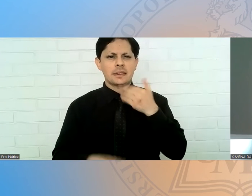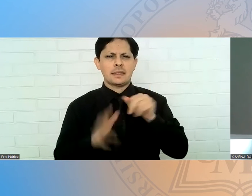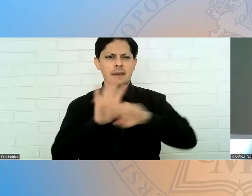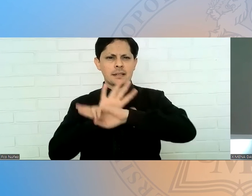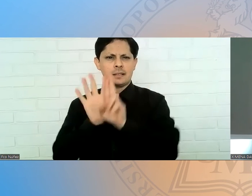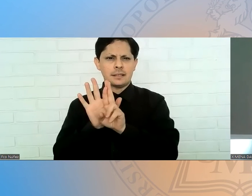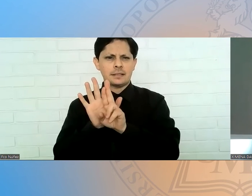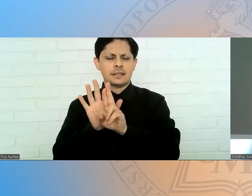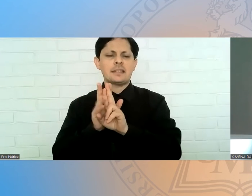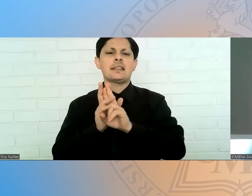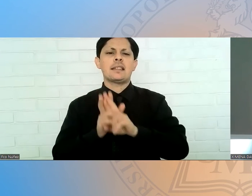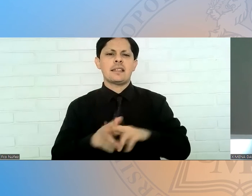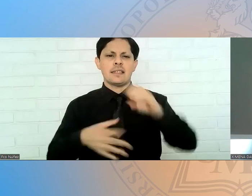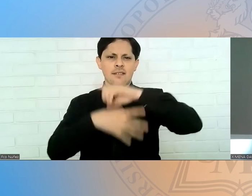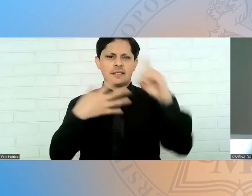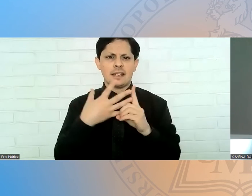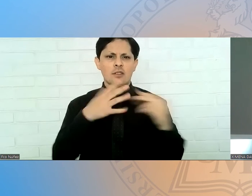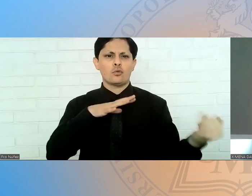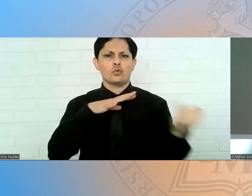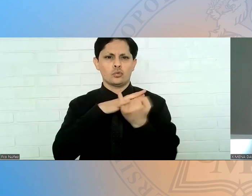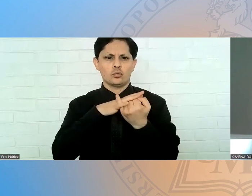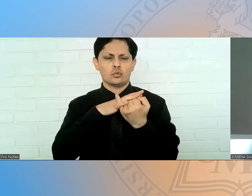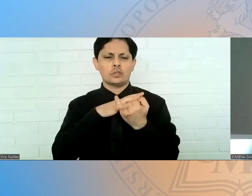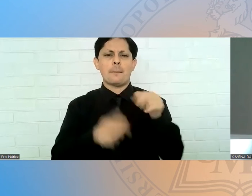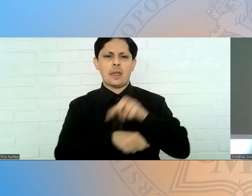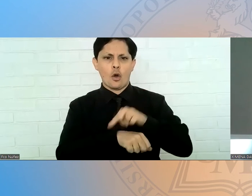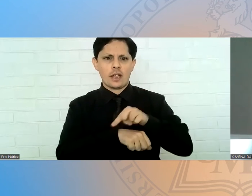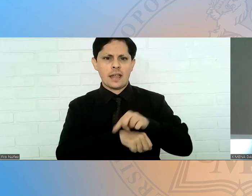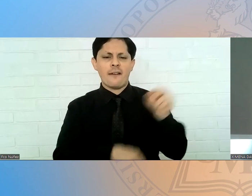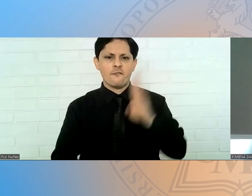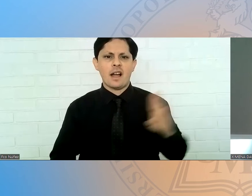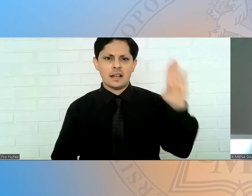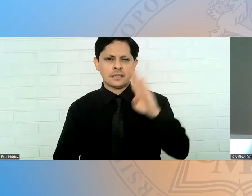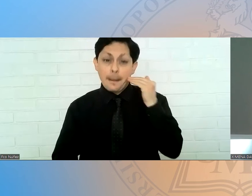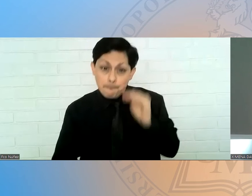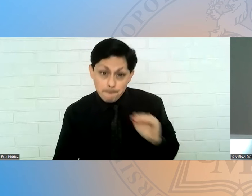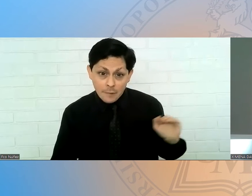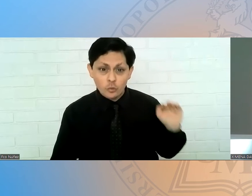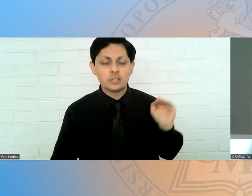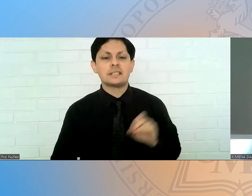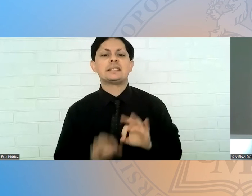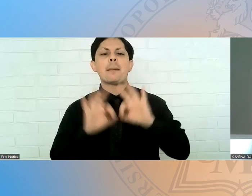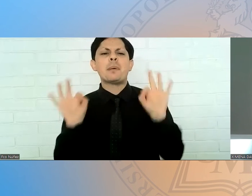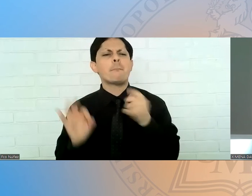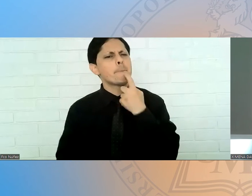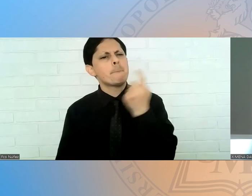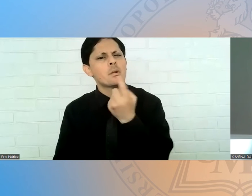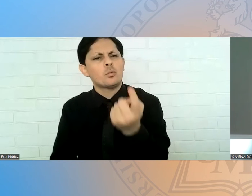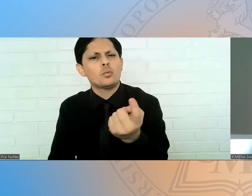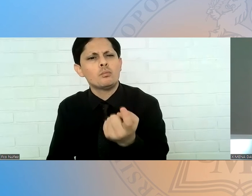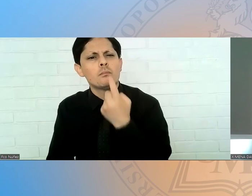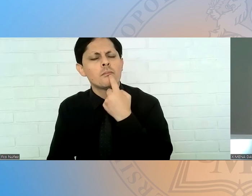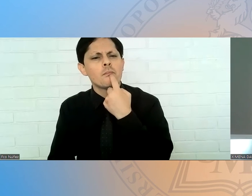diversidad e inclusión a nivel de pedagogía básica, párvulos y especial. Mi pregunta va generada